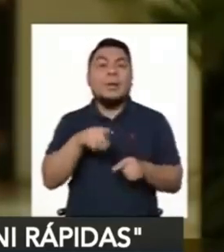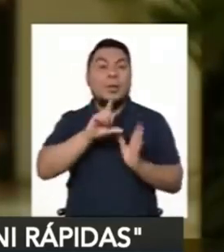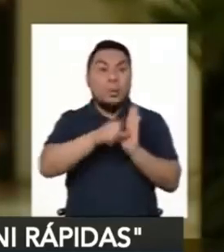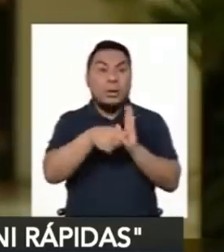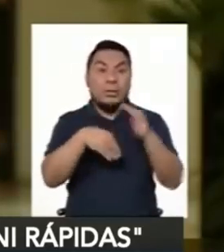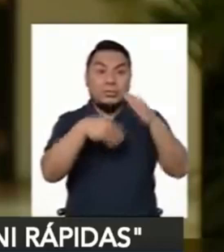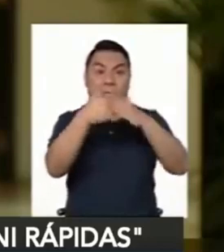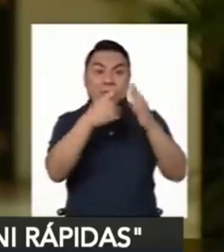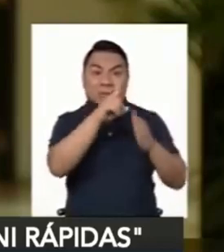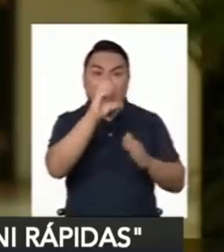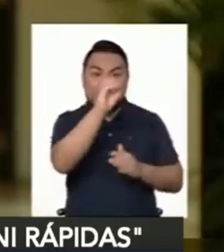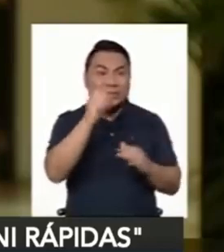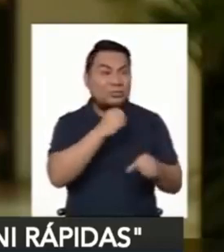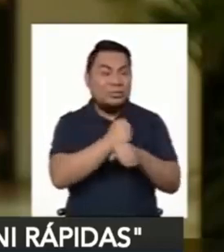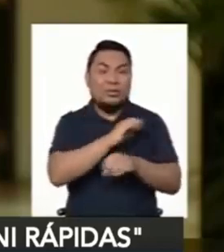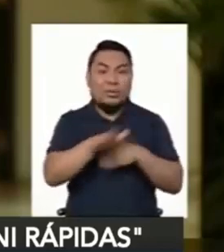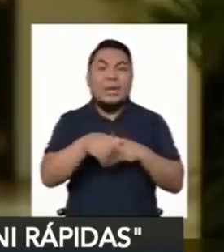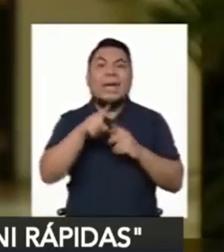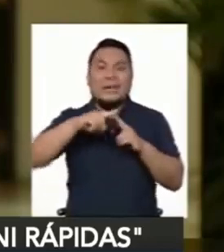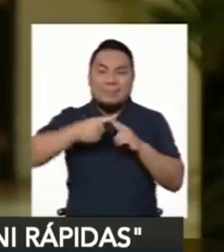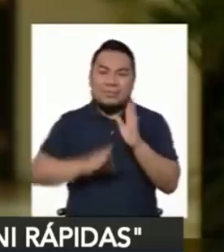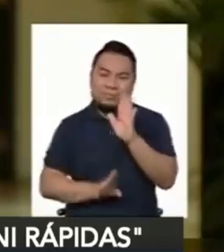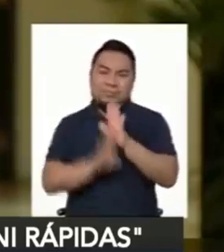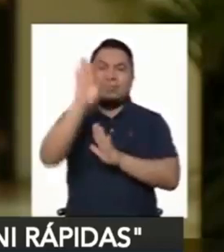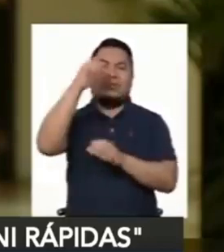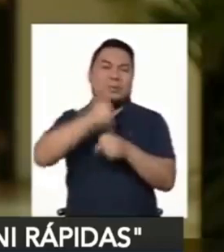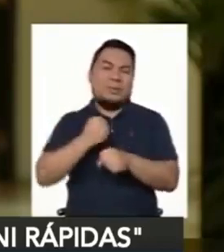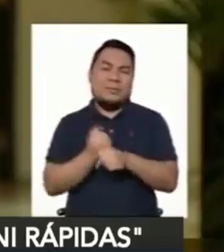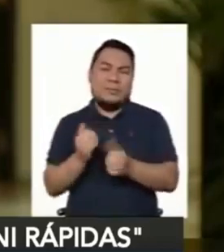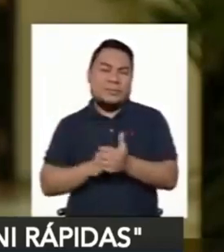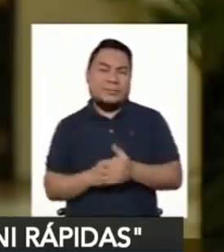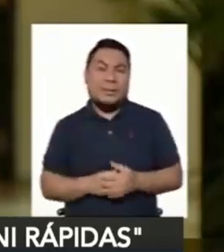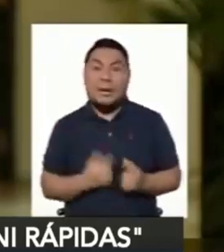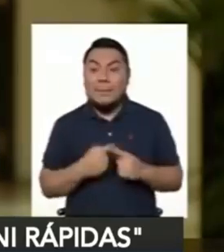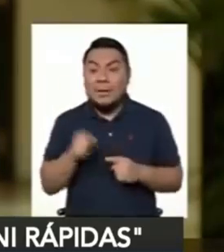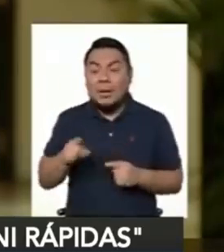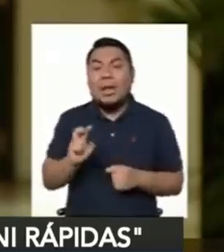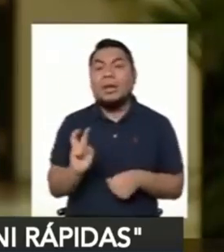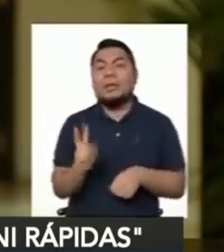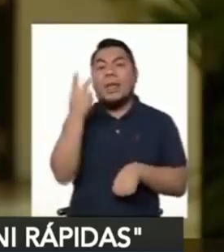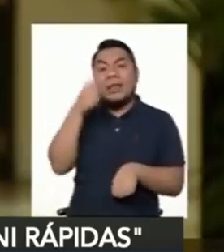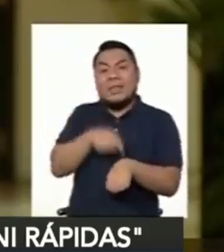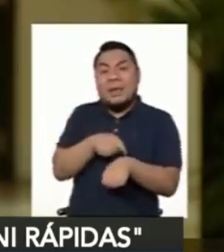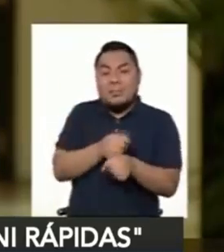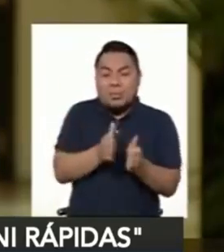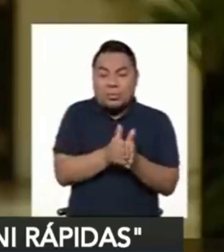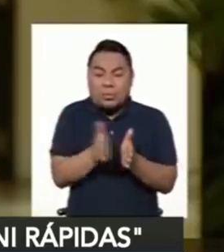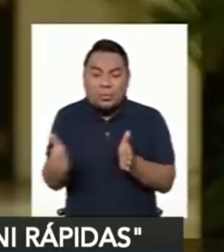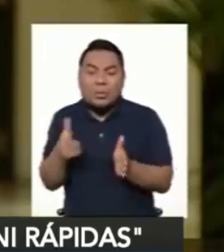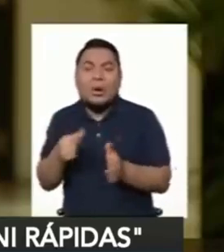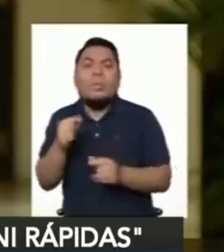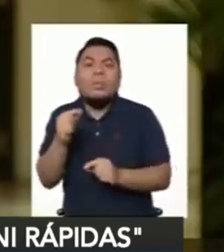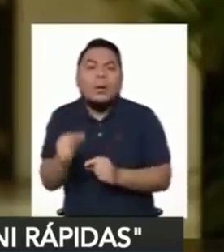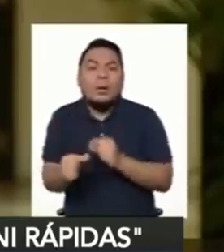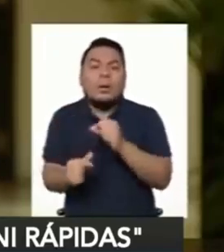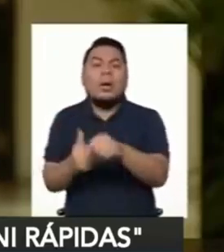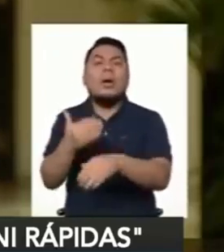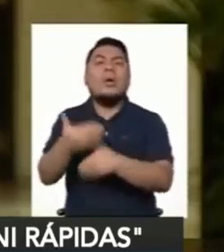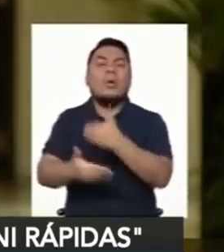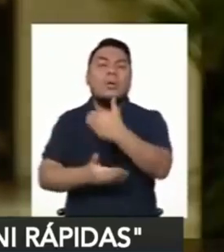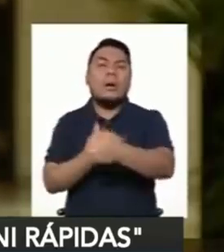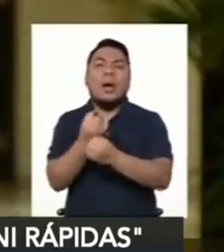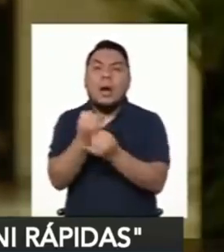sobre ello. Pero ahora, a través de esta fase 2, la intención es gradualmente reiniciar